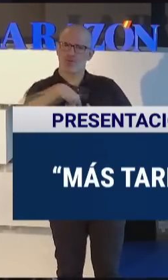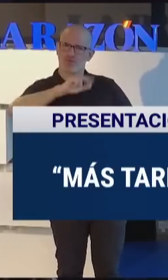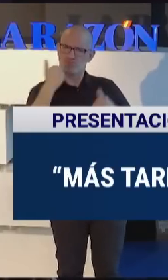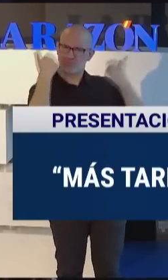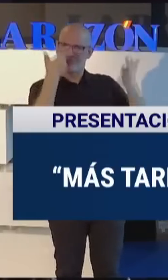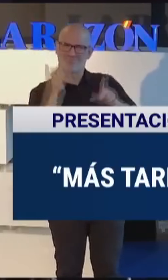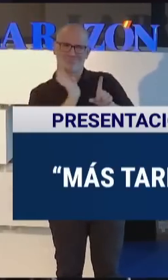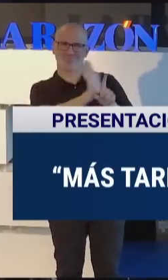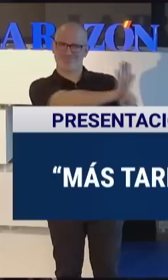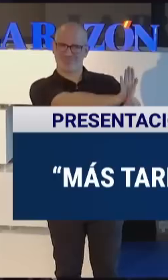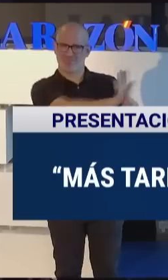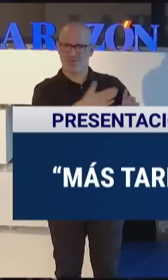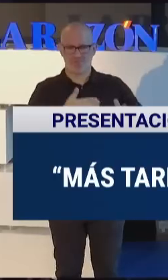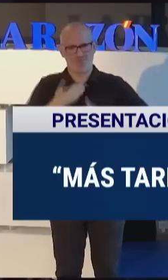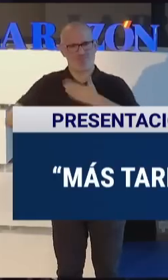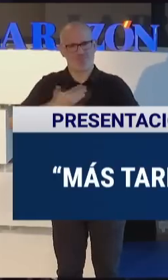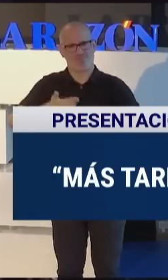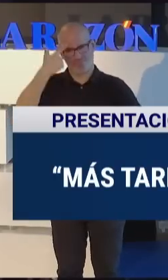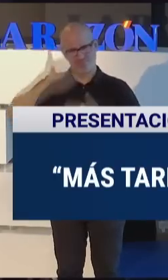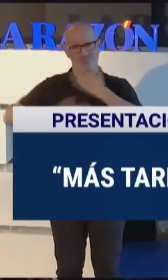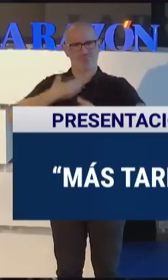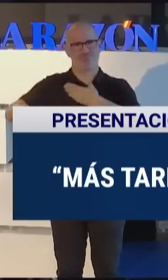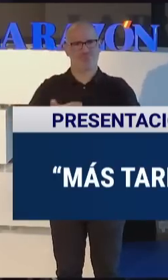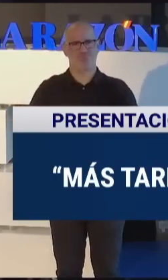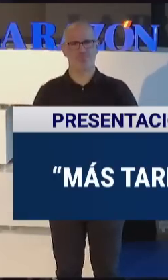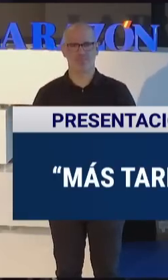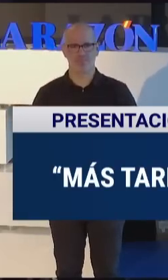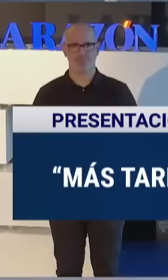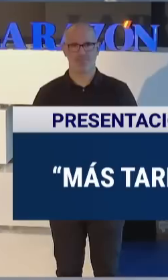una tarea fácil. Por eso a veces uno ve como que